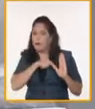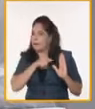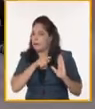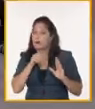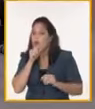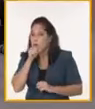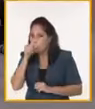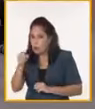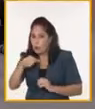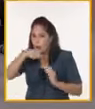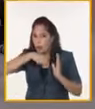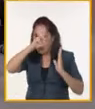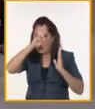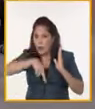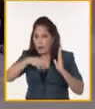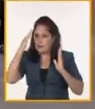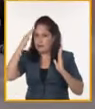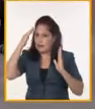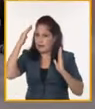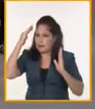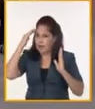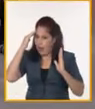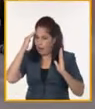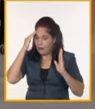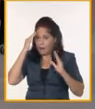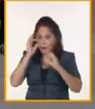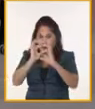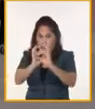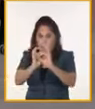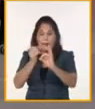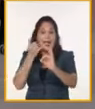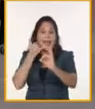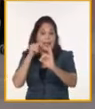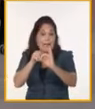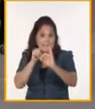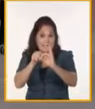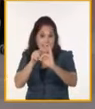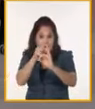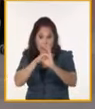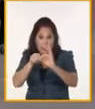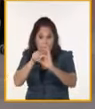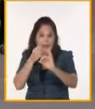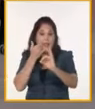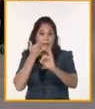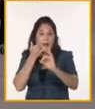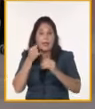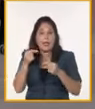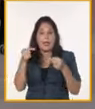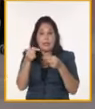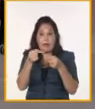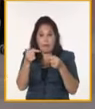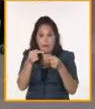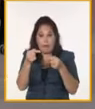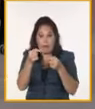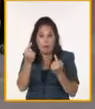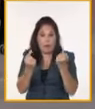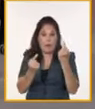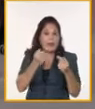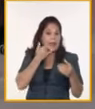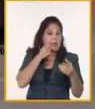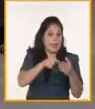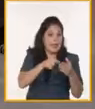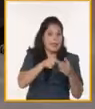un código QR que ya se sabe el que tiene el logotipo de Texas y el que tiene el logotipo de transfer móvil eh uno es para